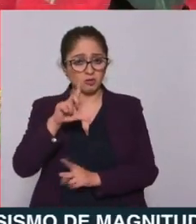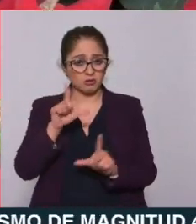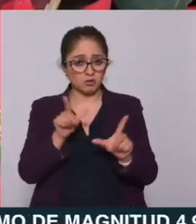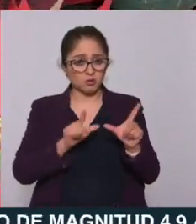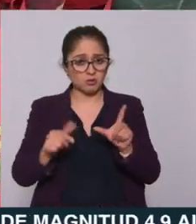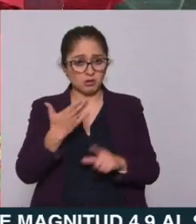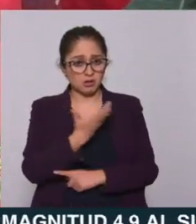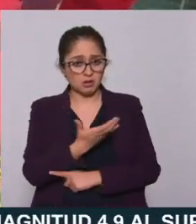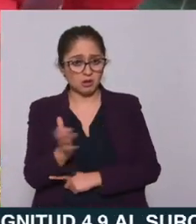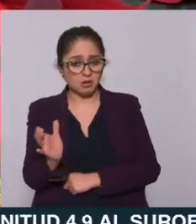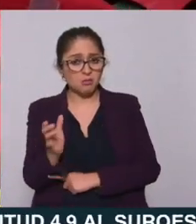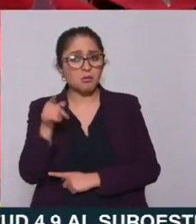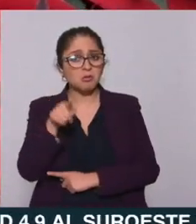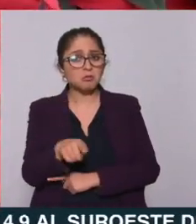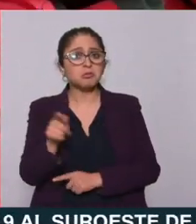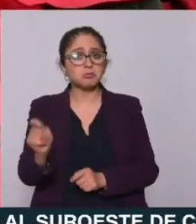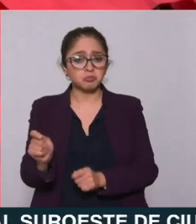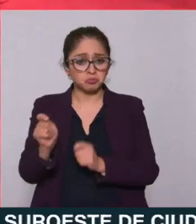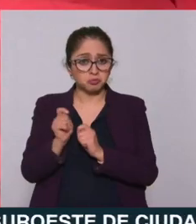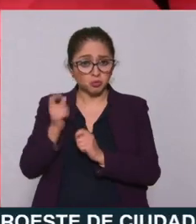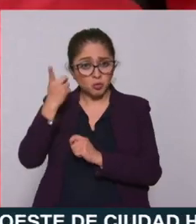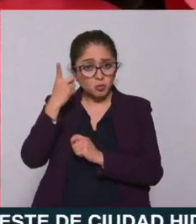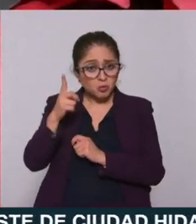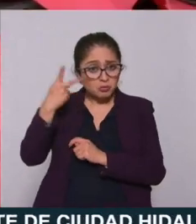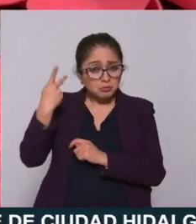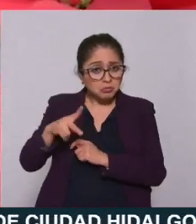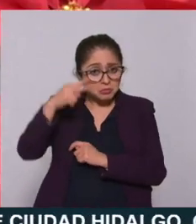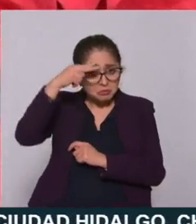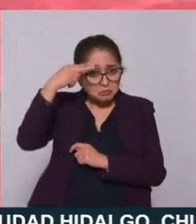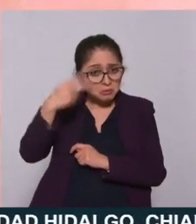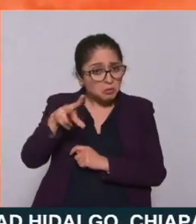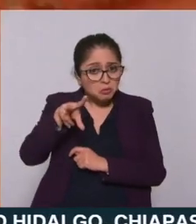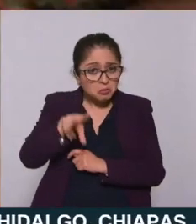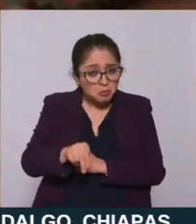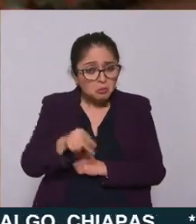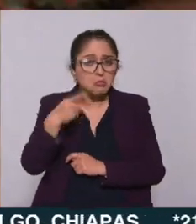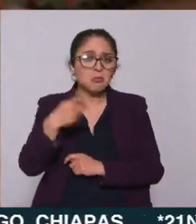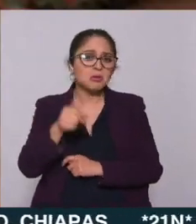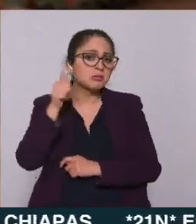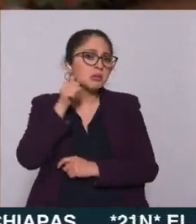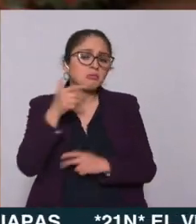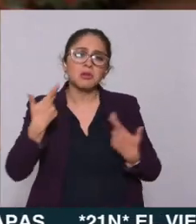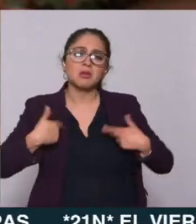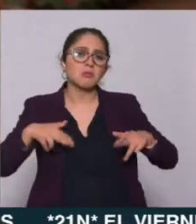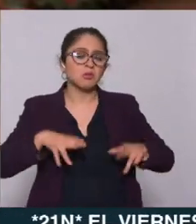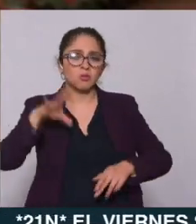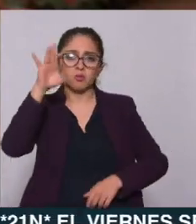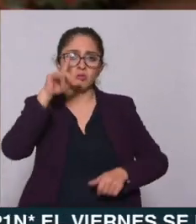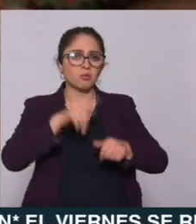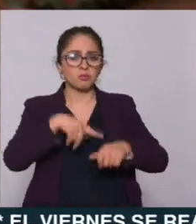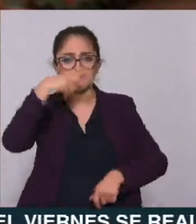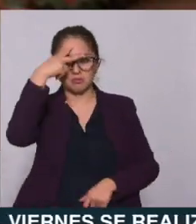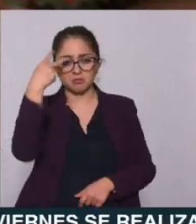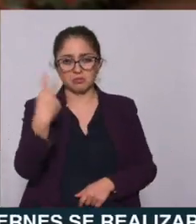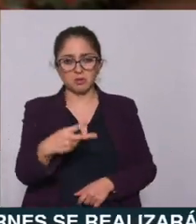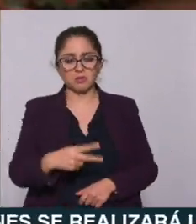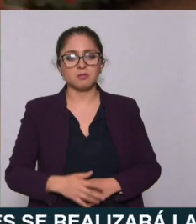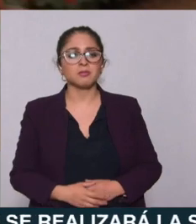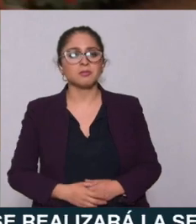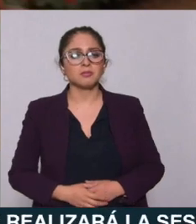Campesina, la patente ya no sea nuestra, es un ícono de la cultura mexicana. La planta de Nochebuena,